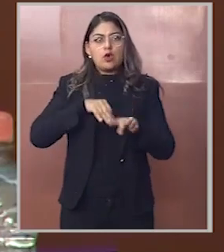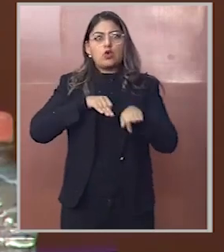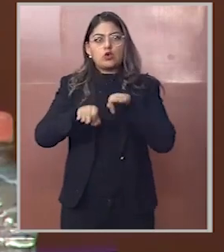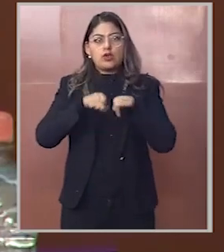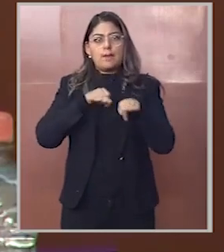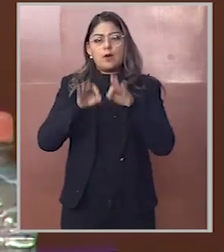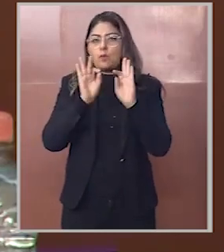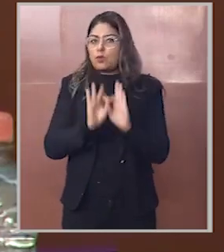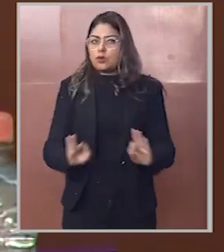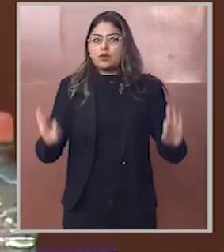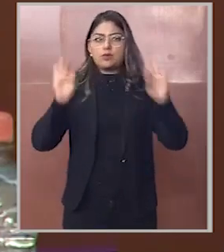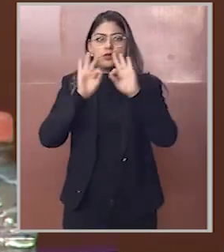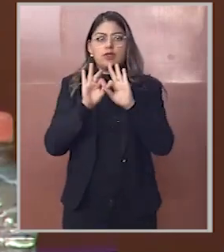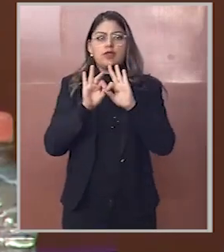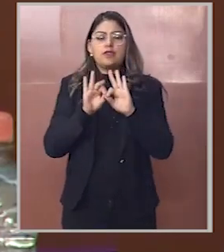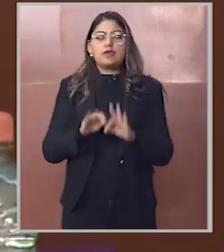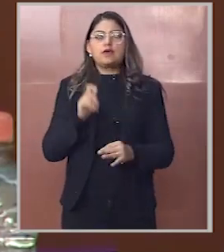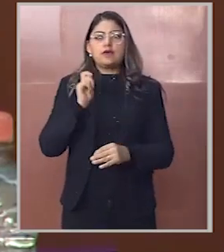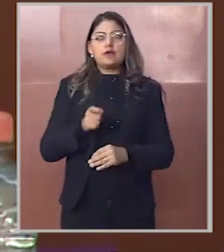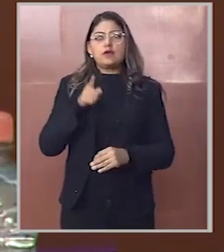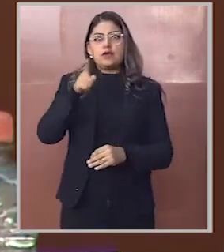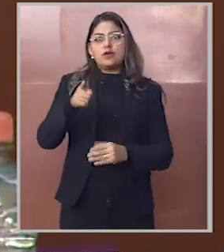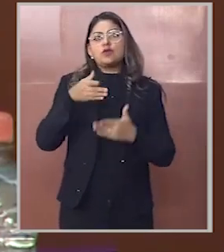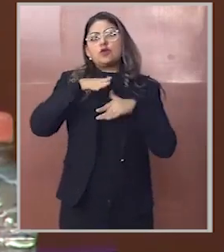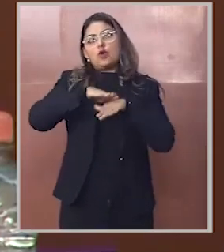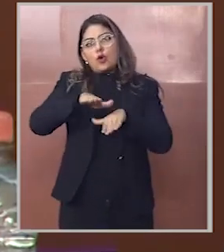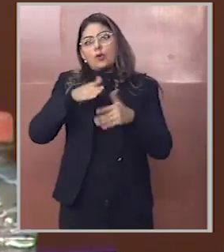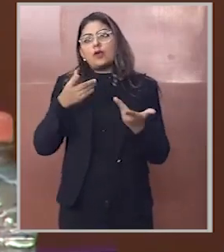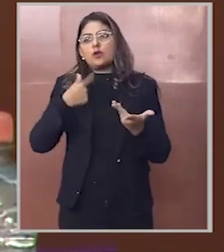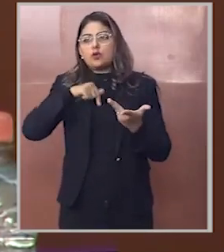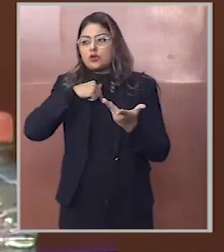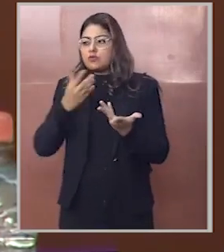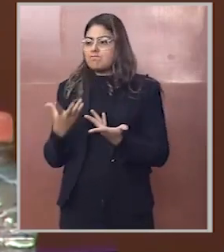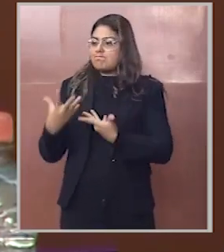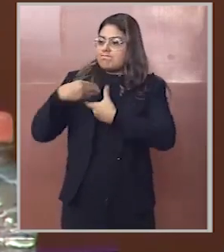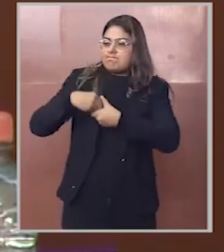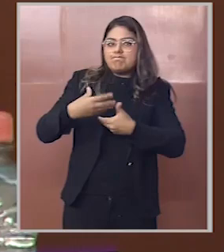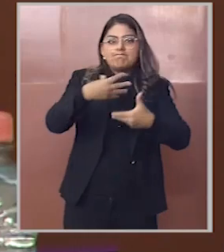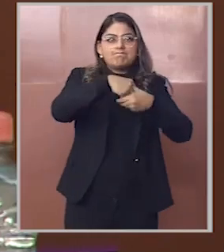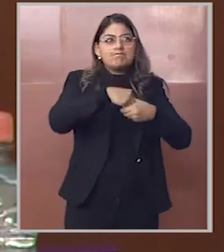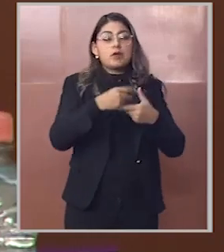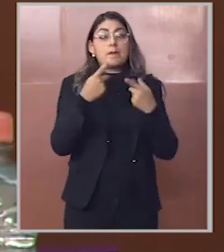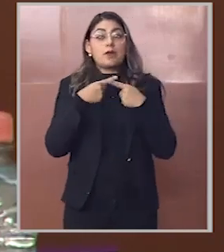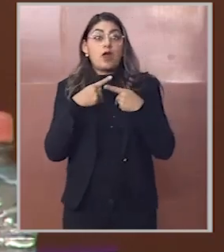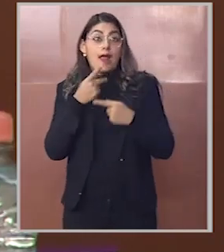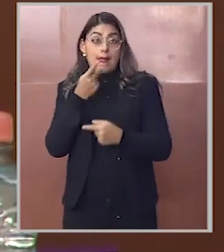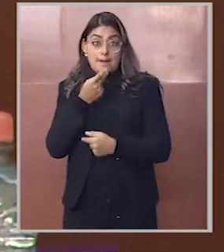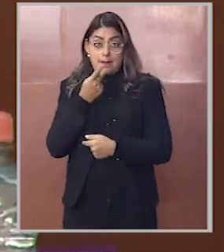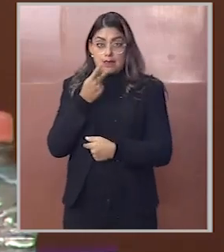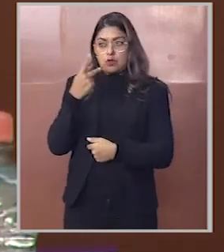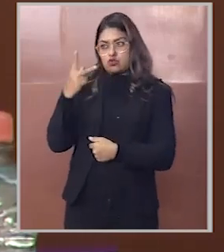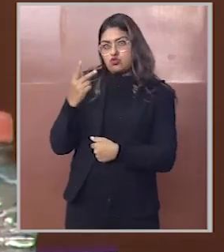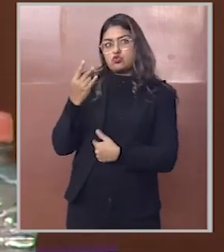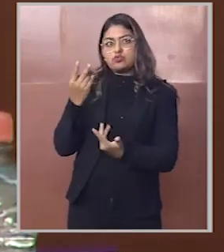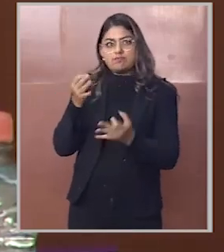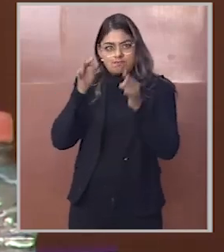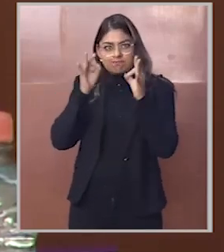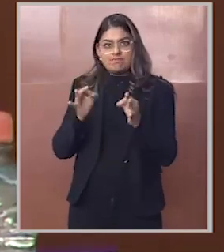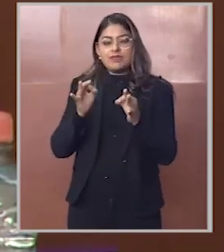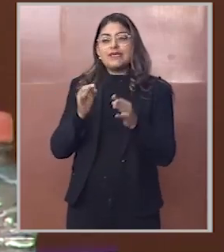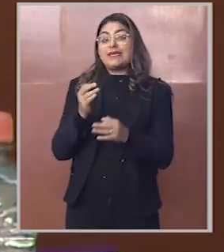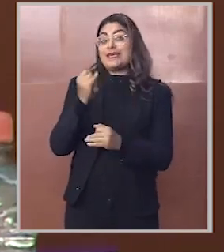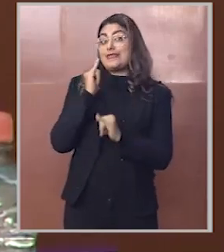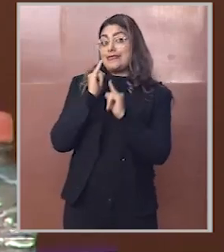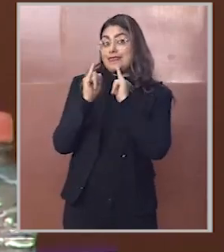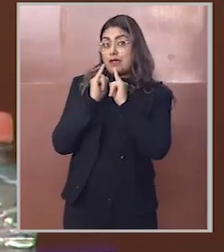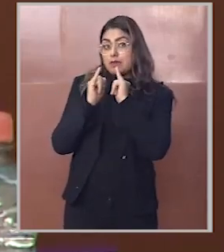en torno a integrar a personas hablantes intérpretes y también que se les dé bueno esta certificación como tal